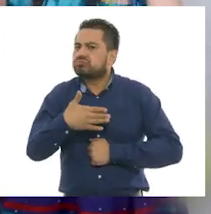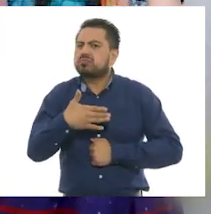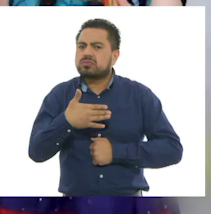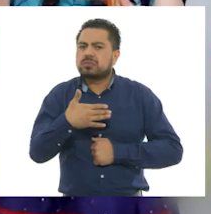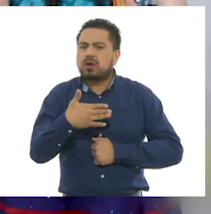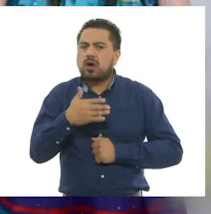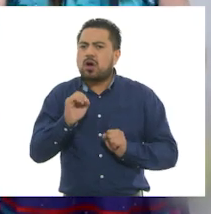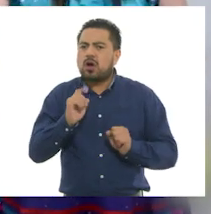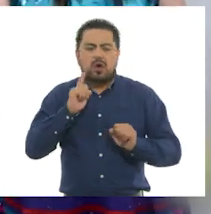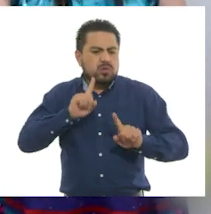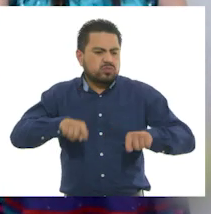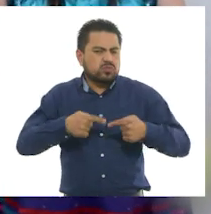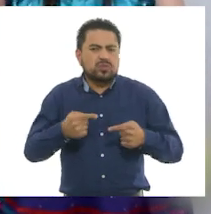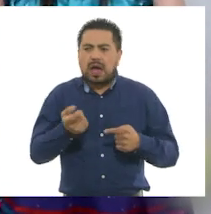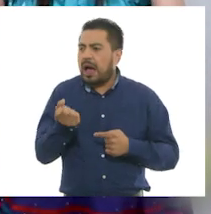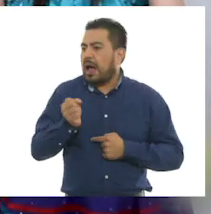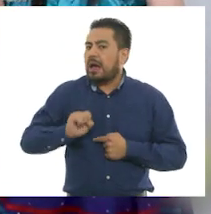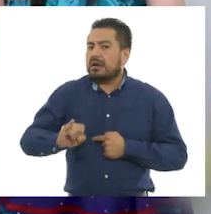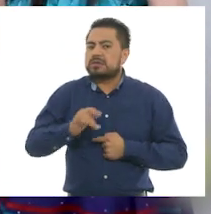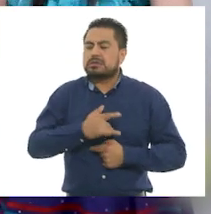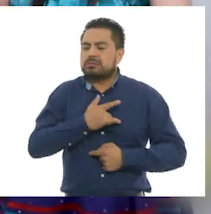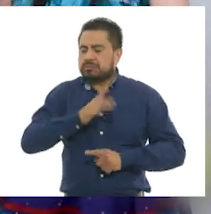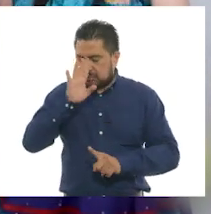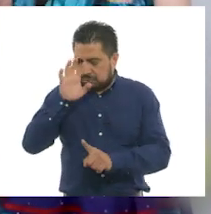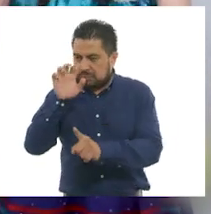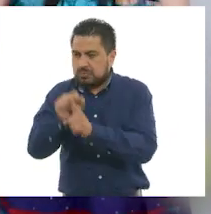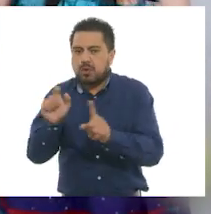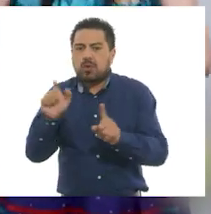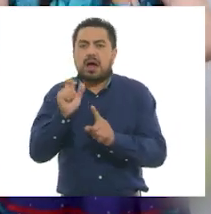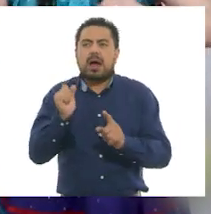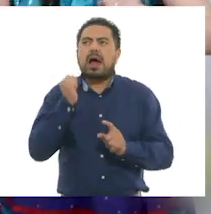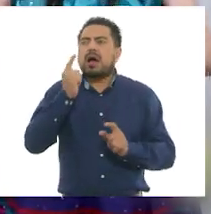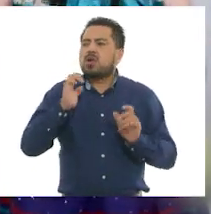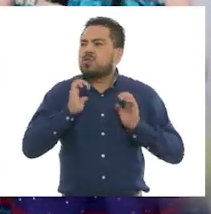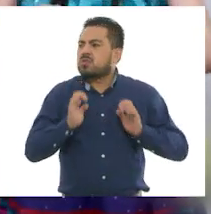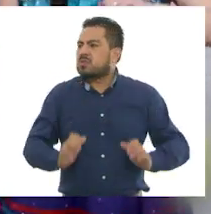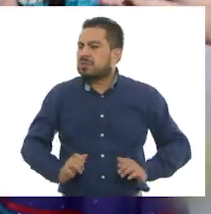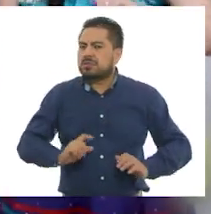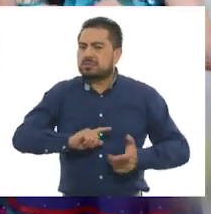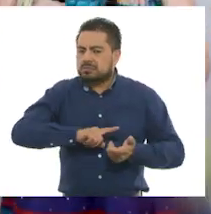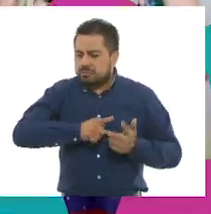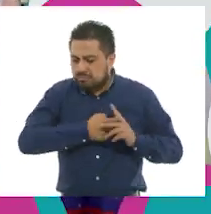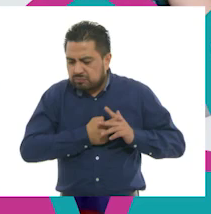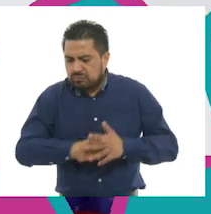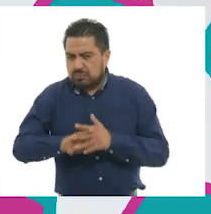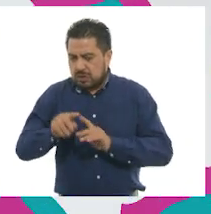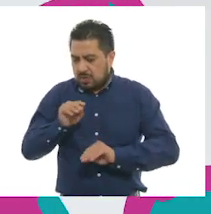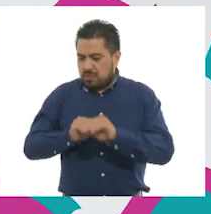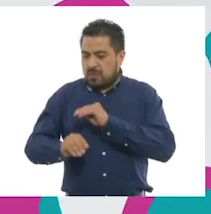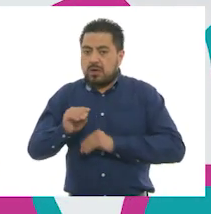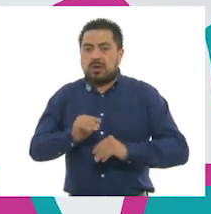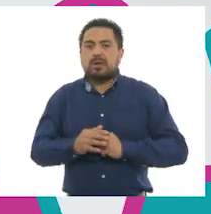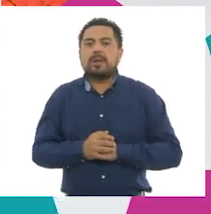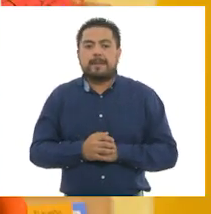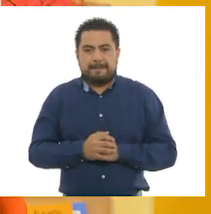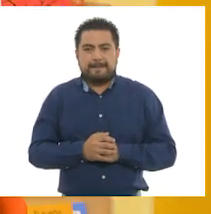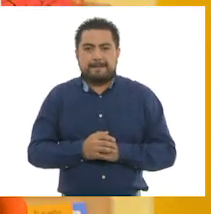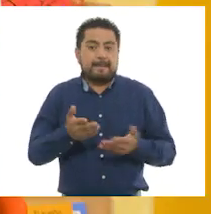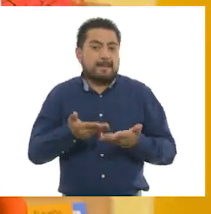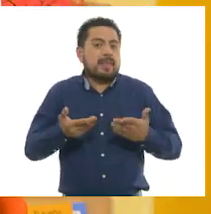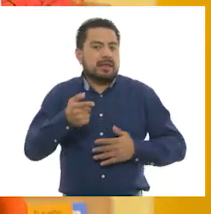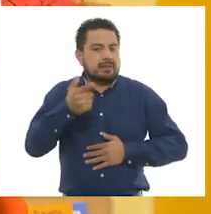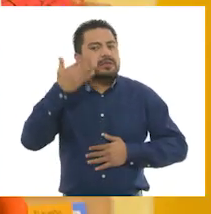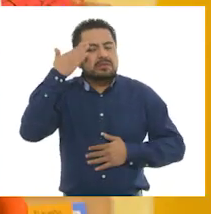o melodía y es casi imperceptible cuando alguna parte de nuestro cuerpo se comienza a mover. Ahora